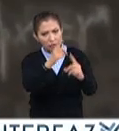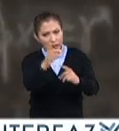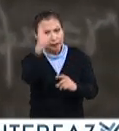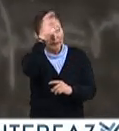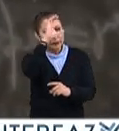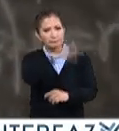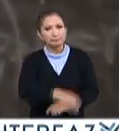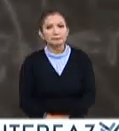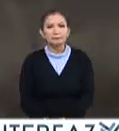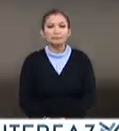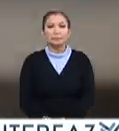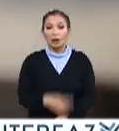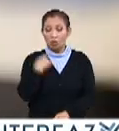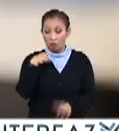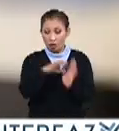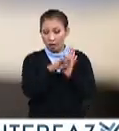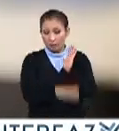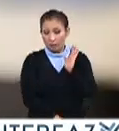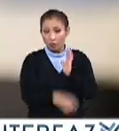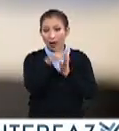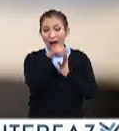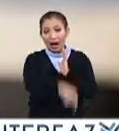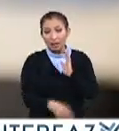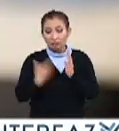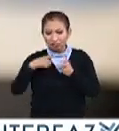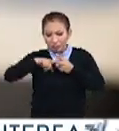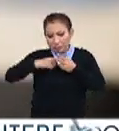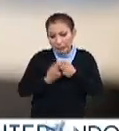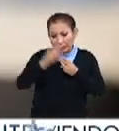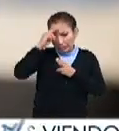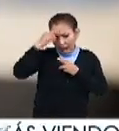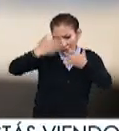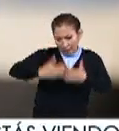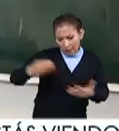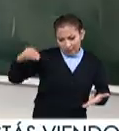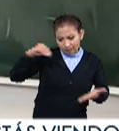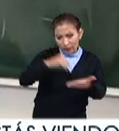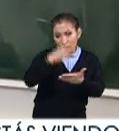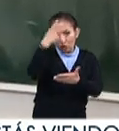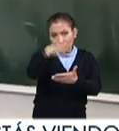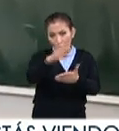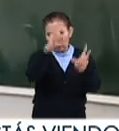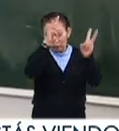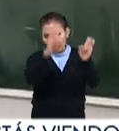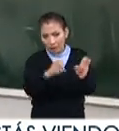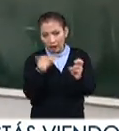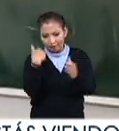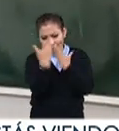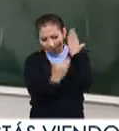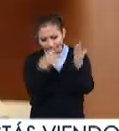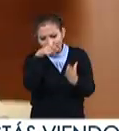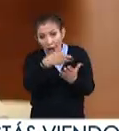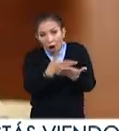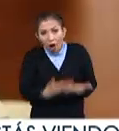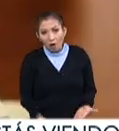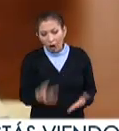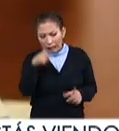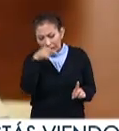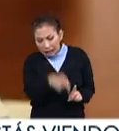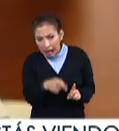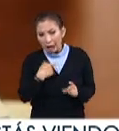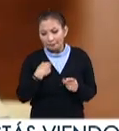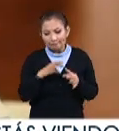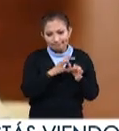desarrollo científico. Un ejemplo de ello es la introducción de la inteligencia artificial a su currícula, la cual se ha convertido en un factor